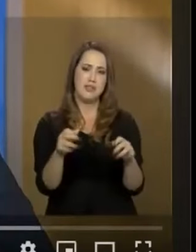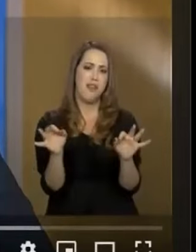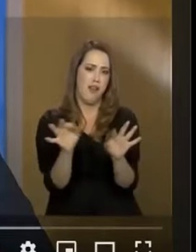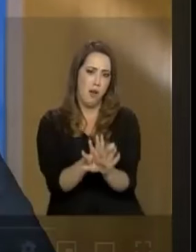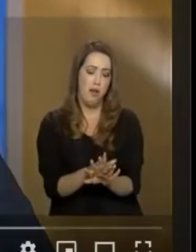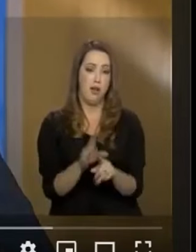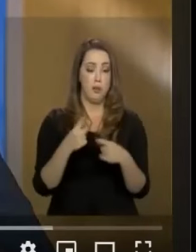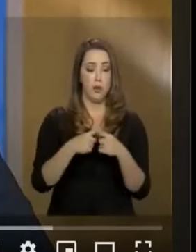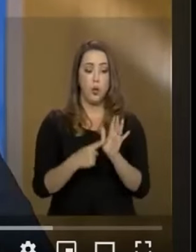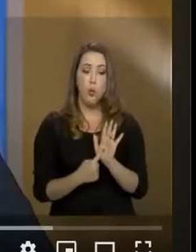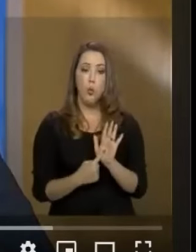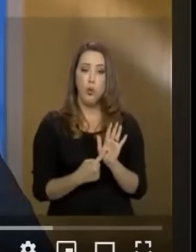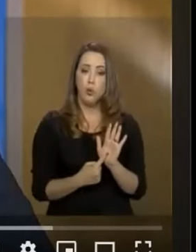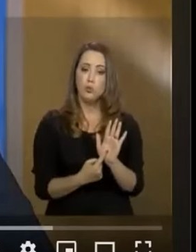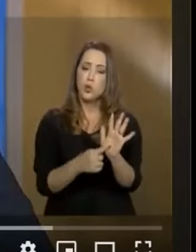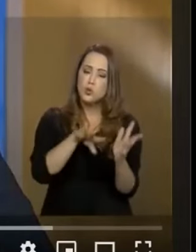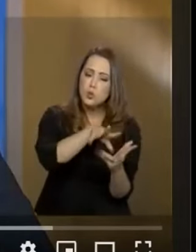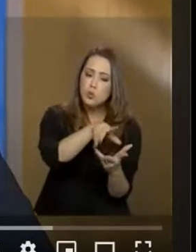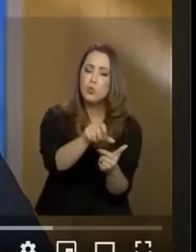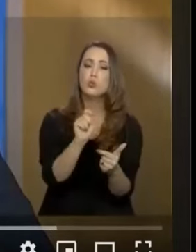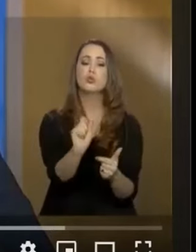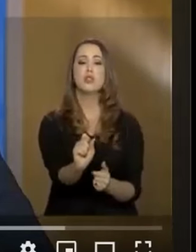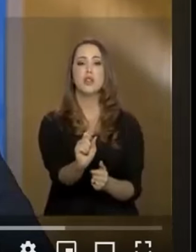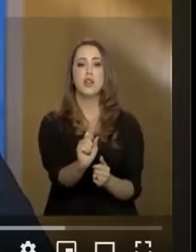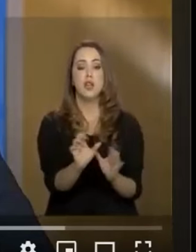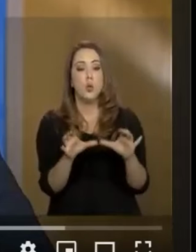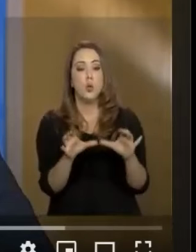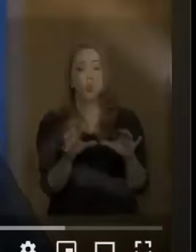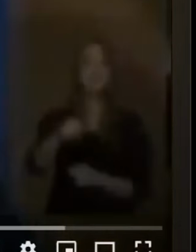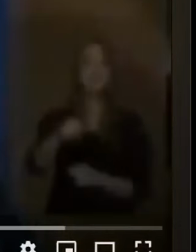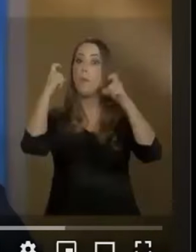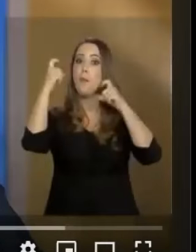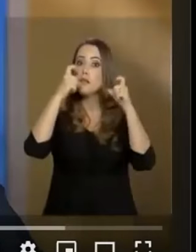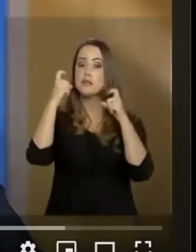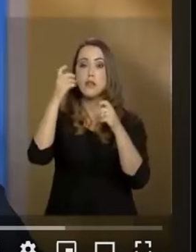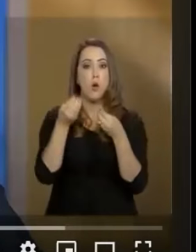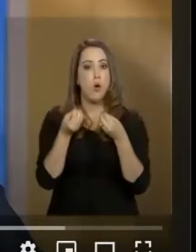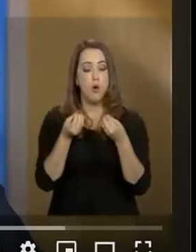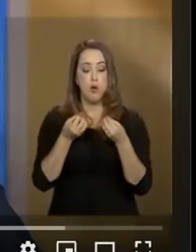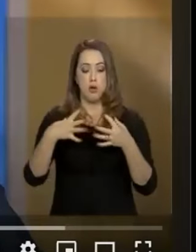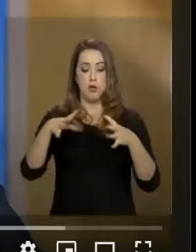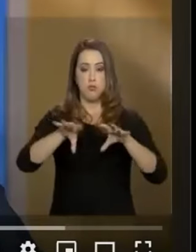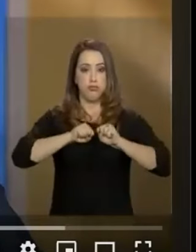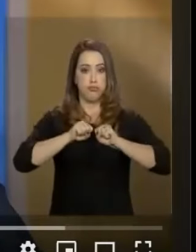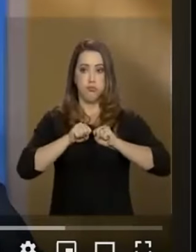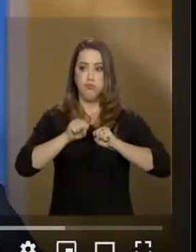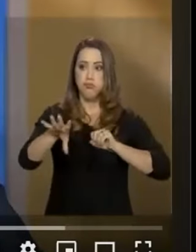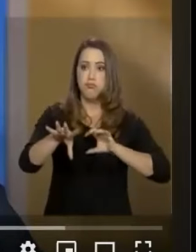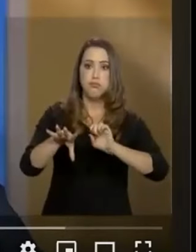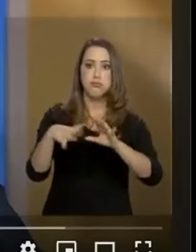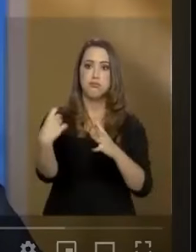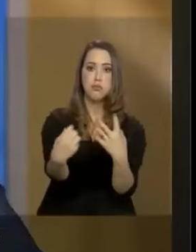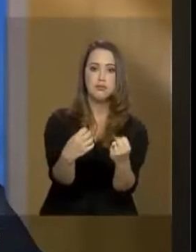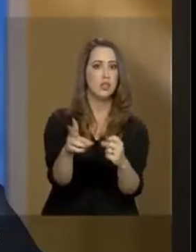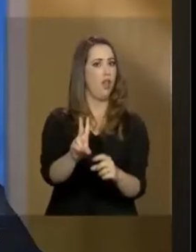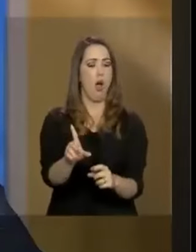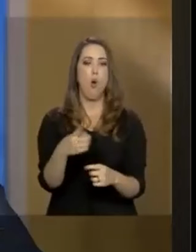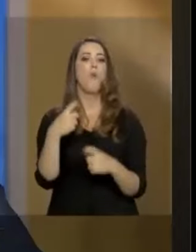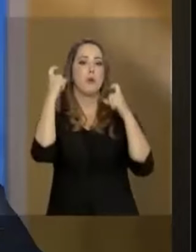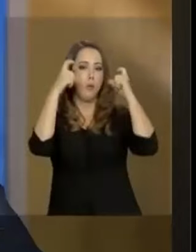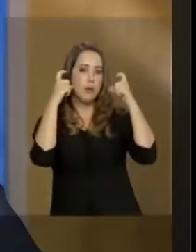tem mostrado que Vamos o a grupo ver de risco acá, vamos a é adelantar o un das poco pessoas não transmitir para o ver vírus para os la outros, em emocionalización del especial argumento.